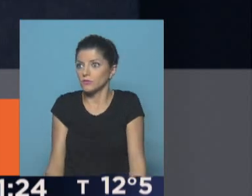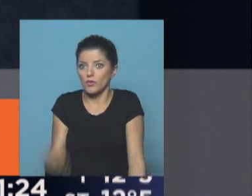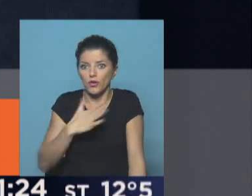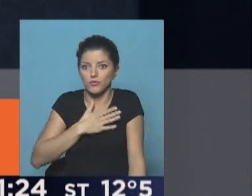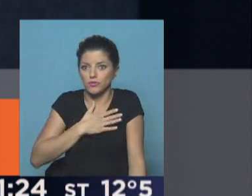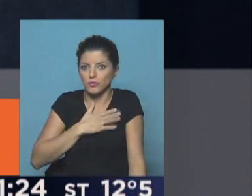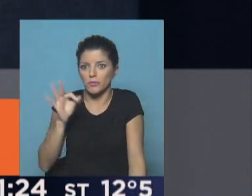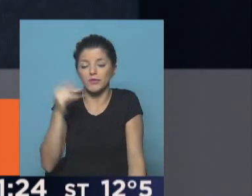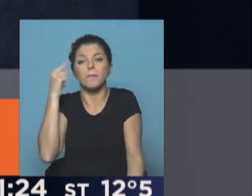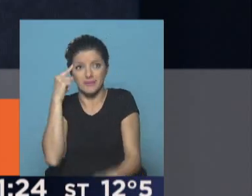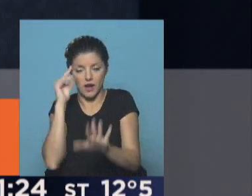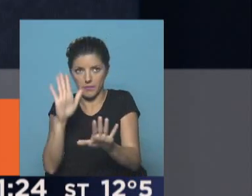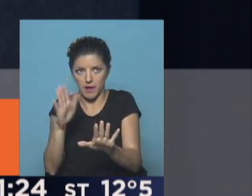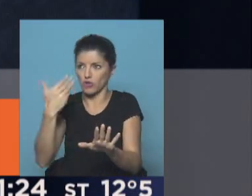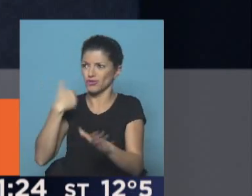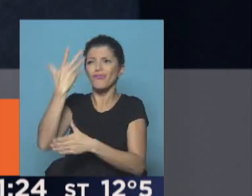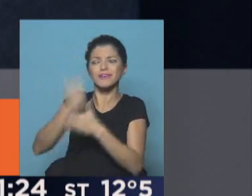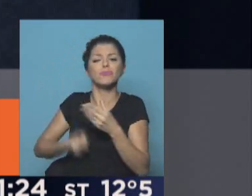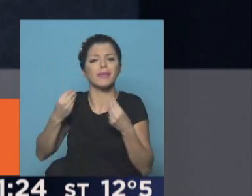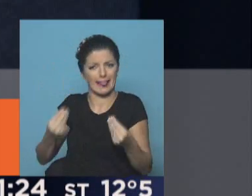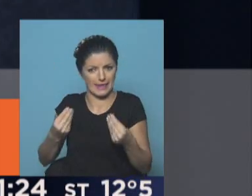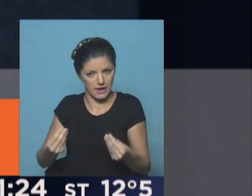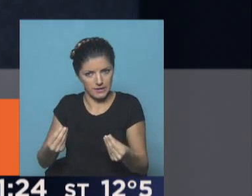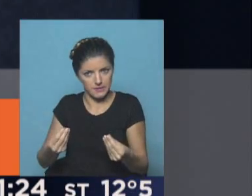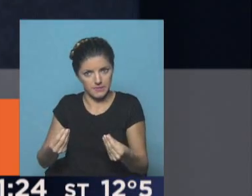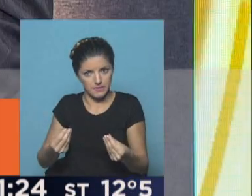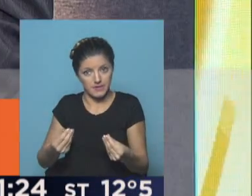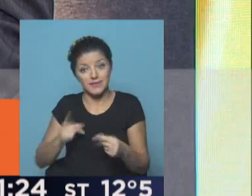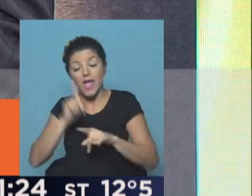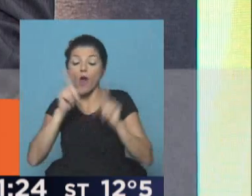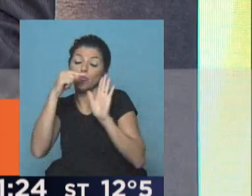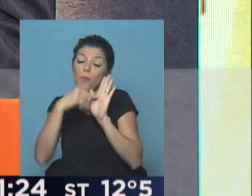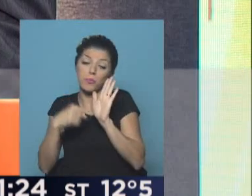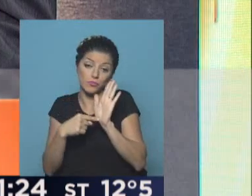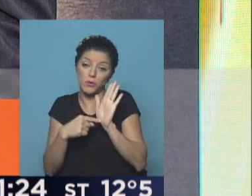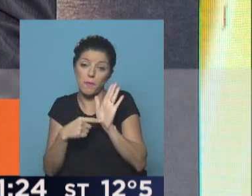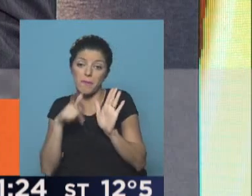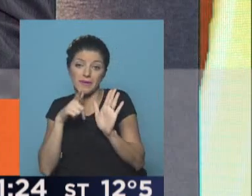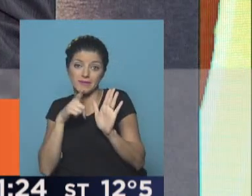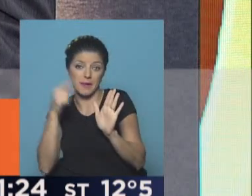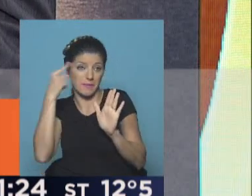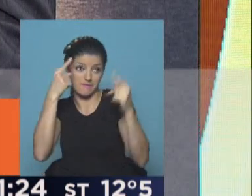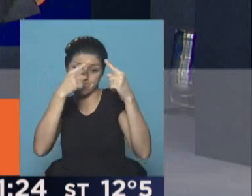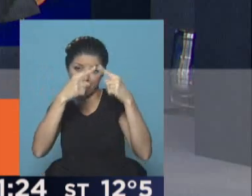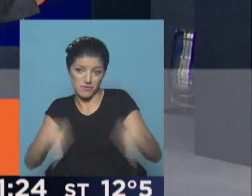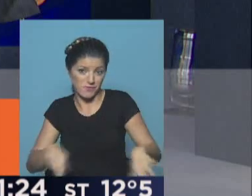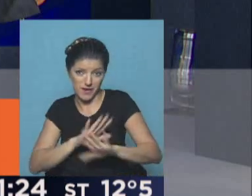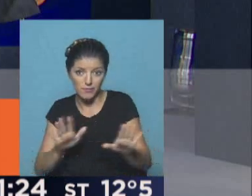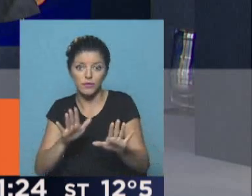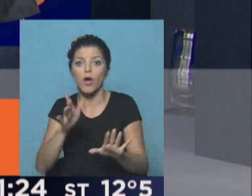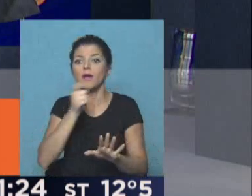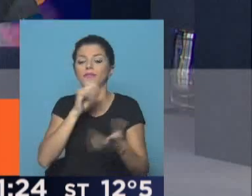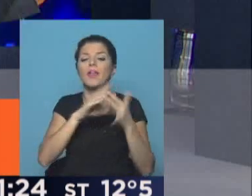qué roles cometimos y ahí me parece encontramos algunas cuestiones que me parece que que no vamos a poner de acuerdo grau de